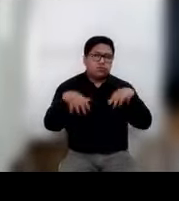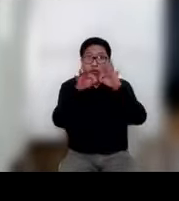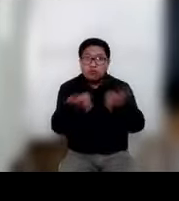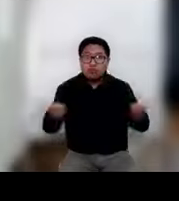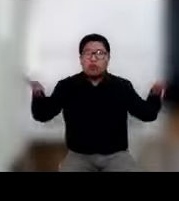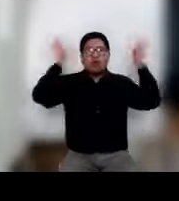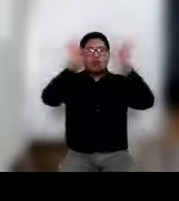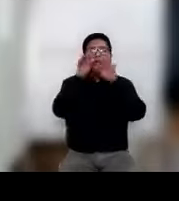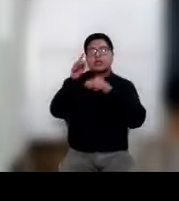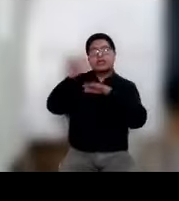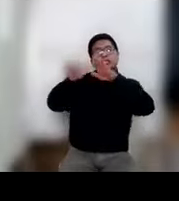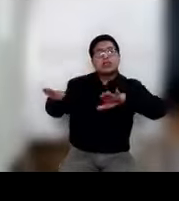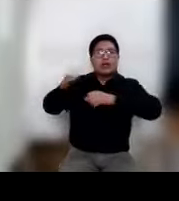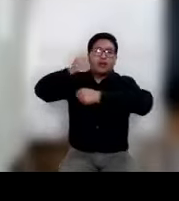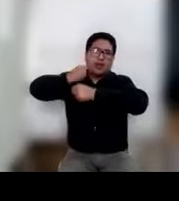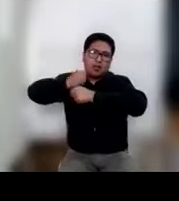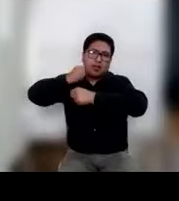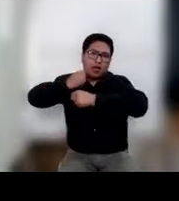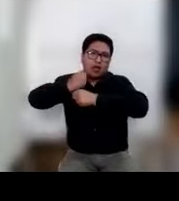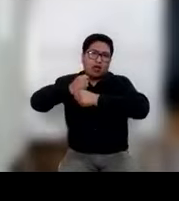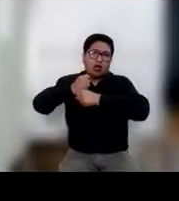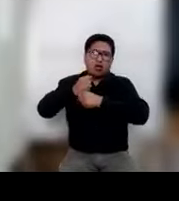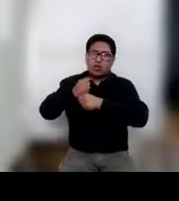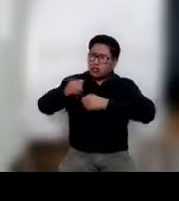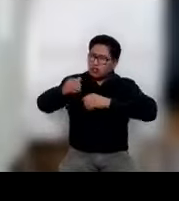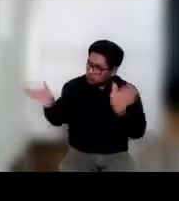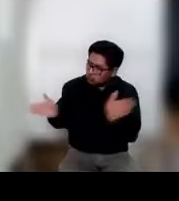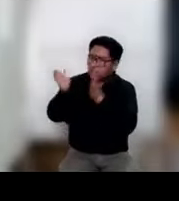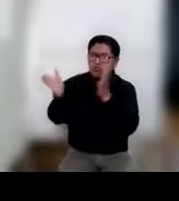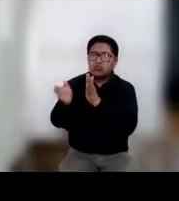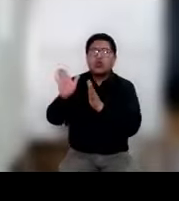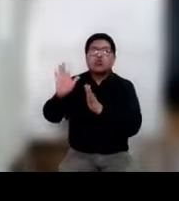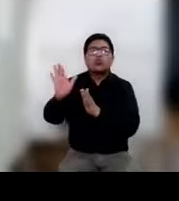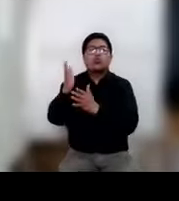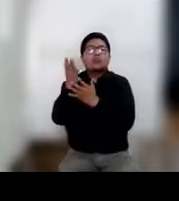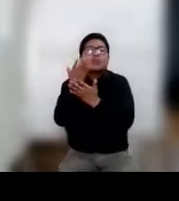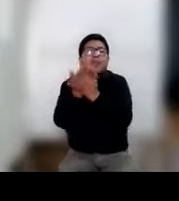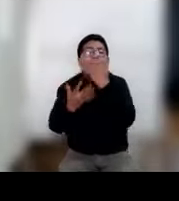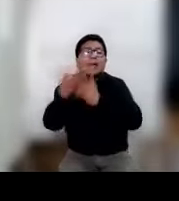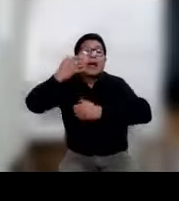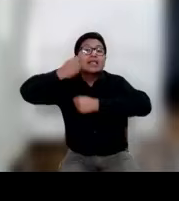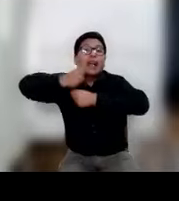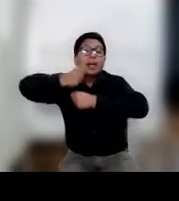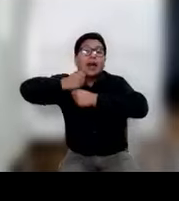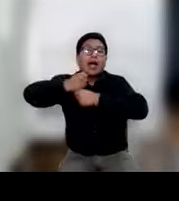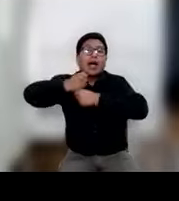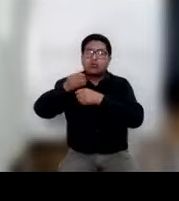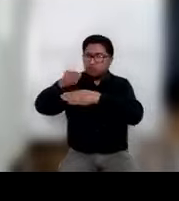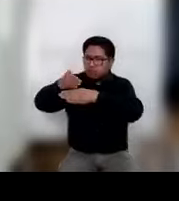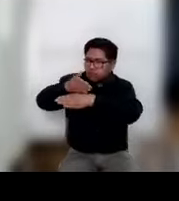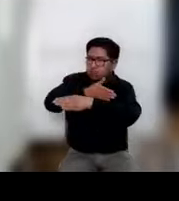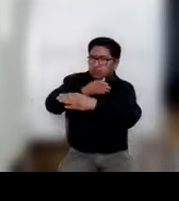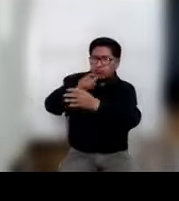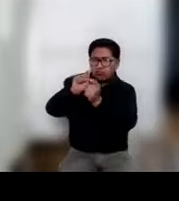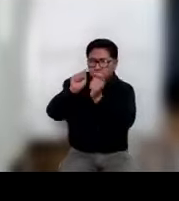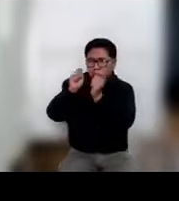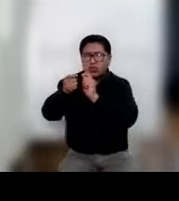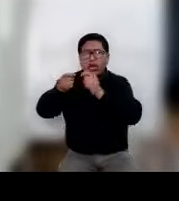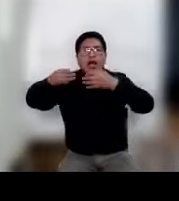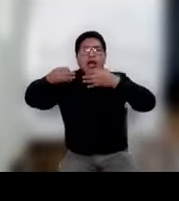trabajadores porque es mejorar su mano de obra además cualificar y calificar la mano de obra de los chicos